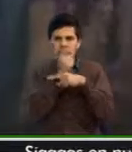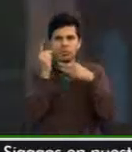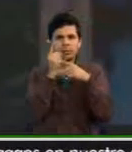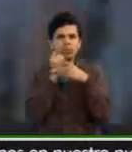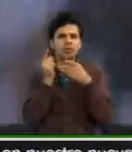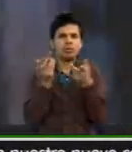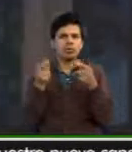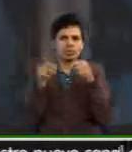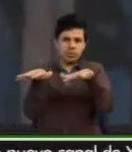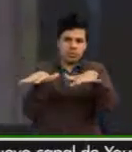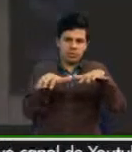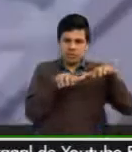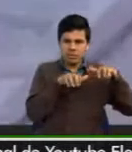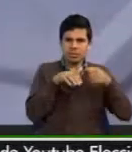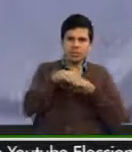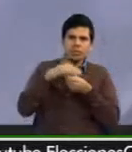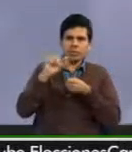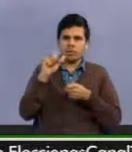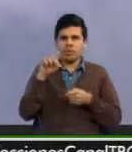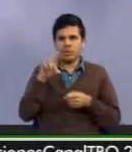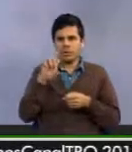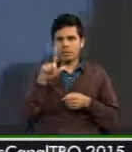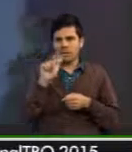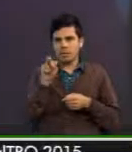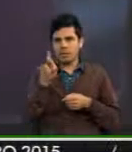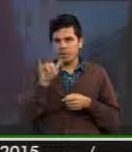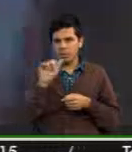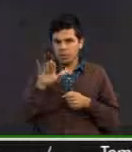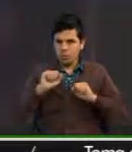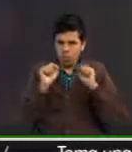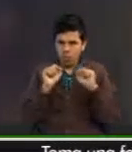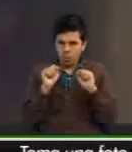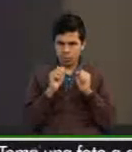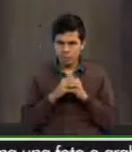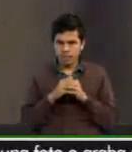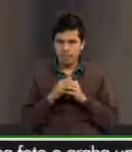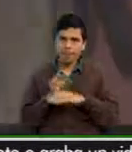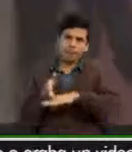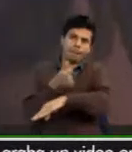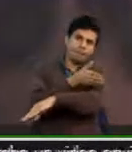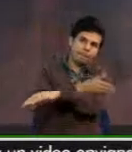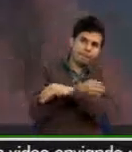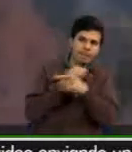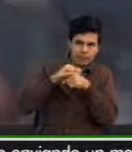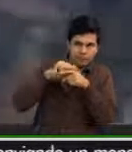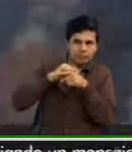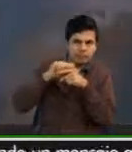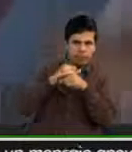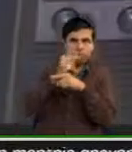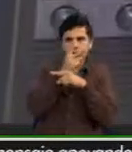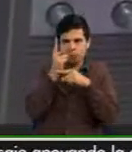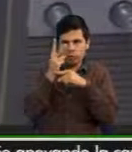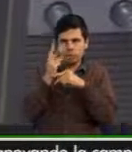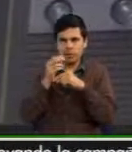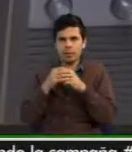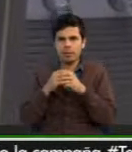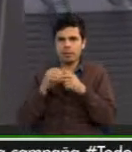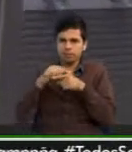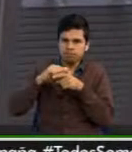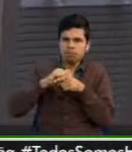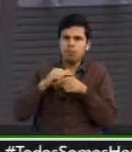único escenario ubicado en el barrio La Candelaria de Bogotá. Previamente tuvieron 2 semanas de ensayos. La película se